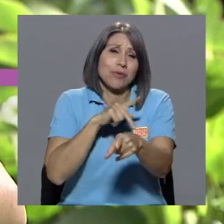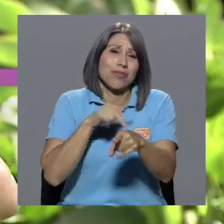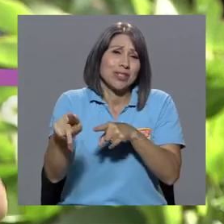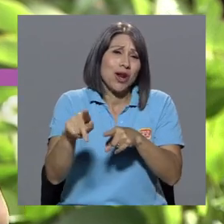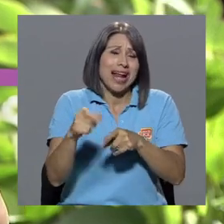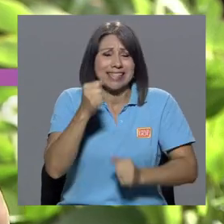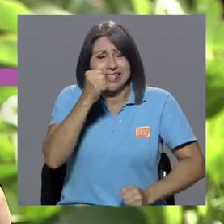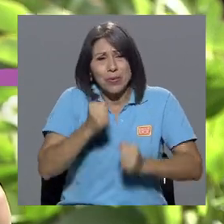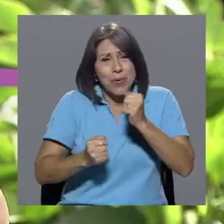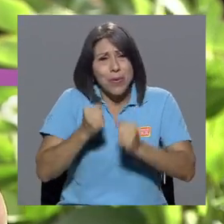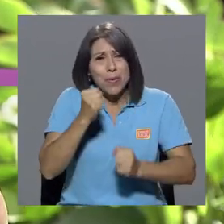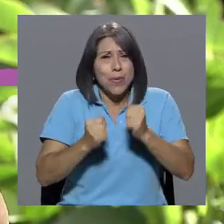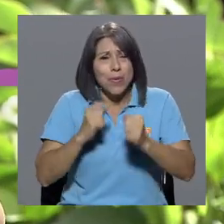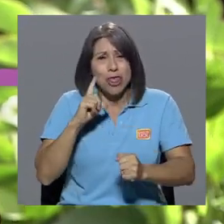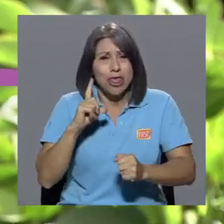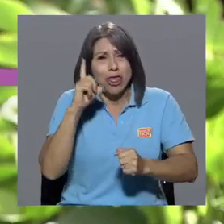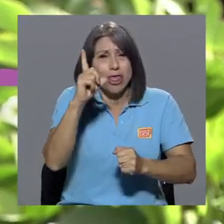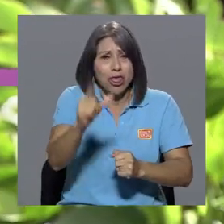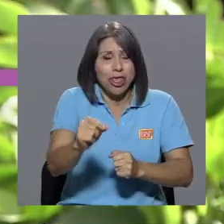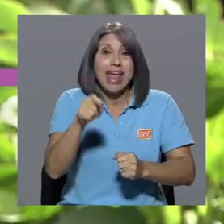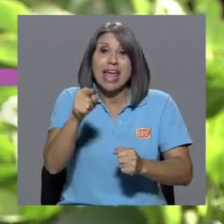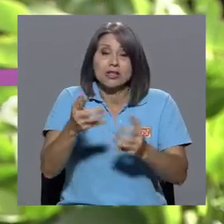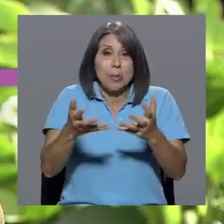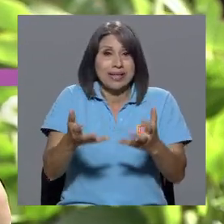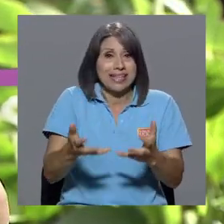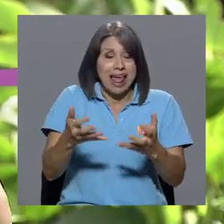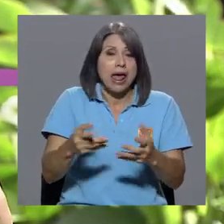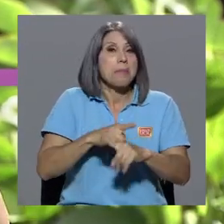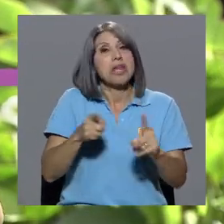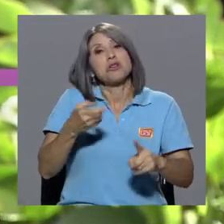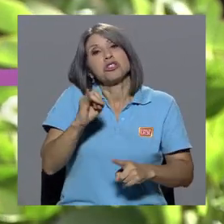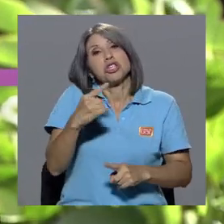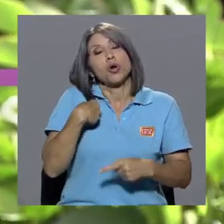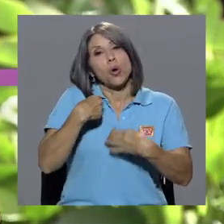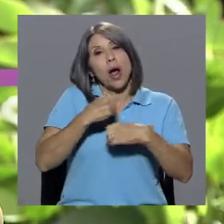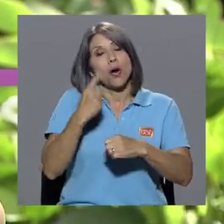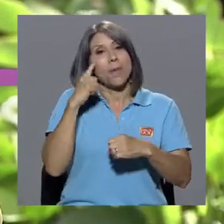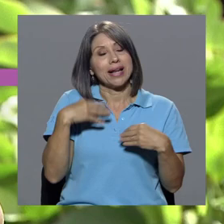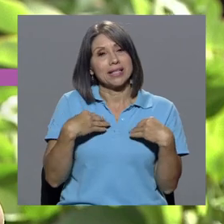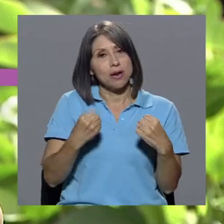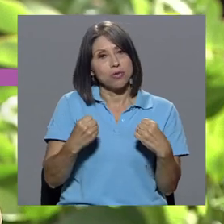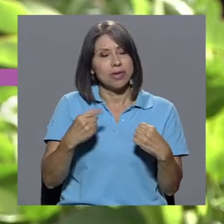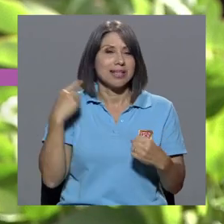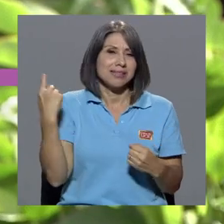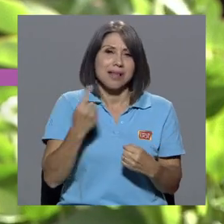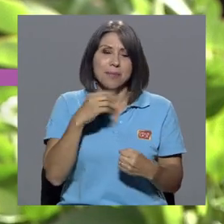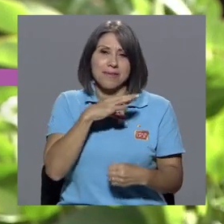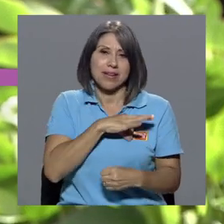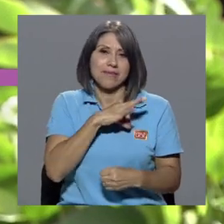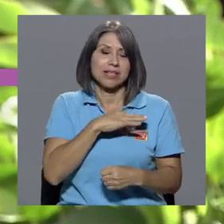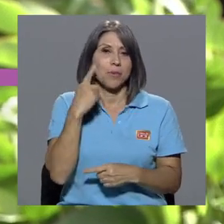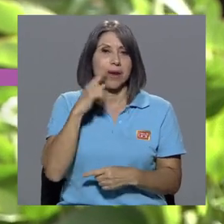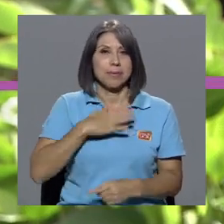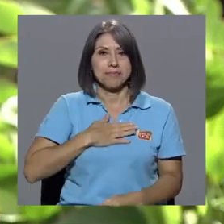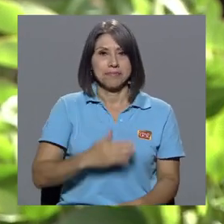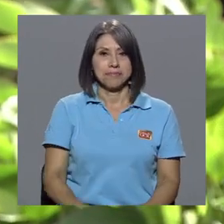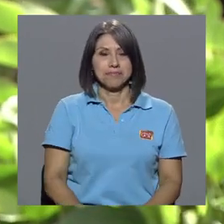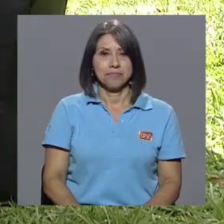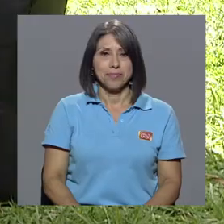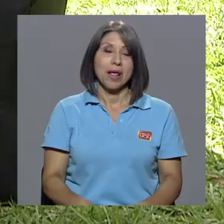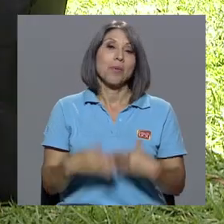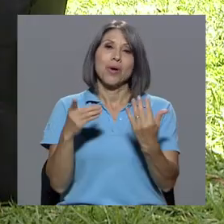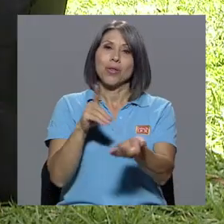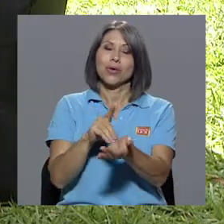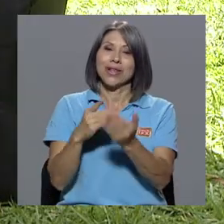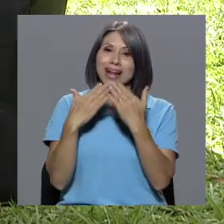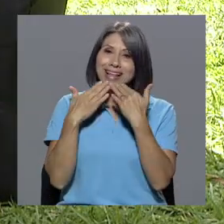ultramaratonistas y todos estos que sí son una carga muy pesada para la articulación, pero si yo lo hago por salud, pues siempre va a ser de beneficio para mí.